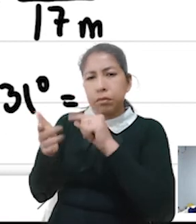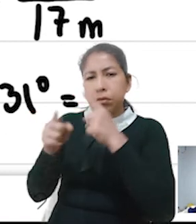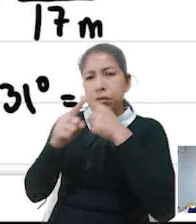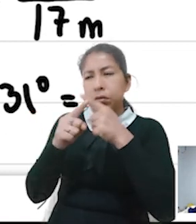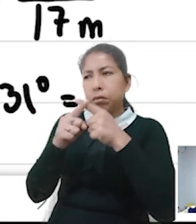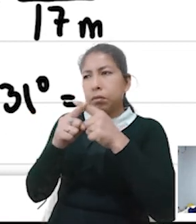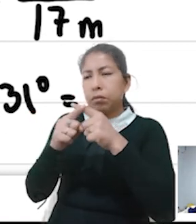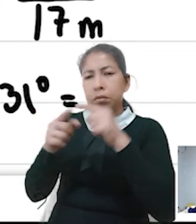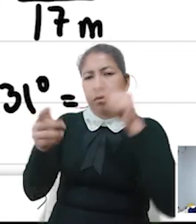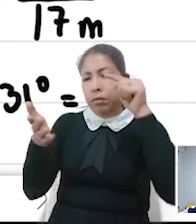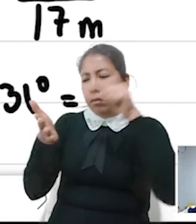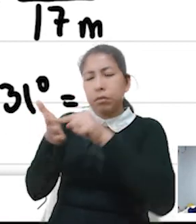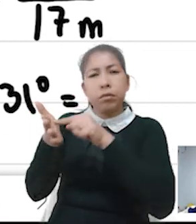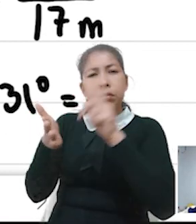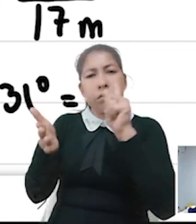de